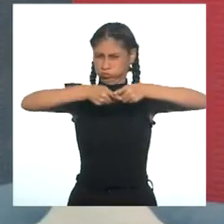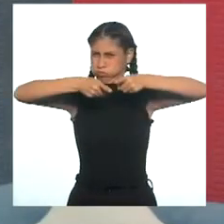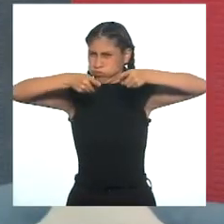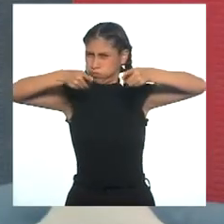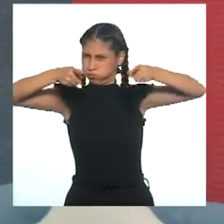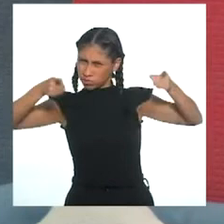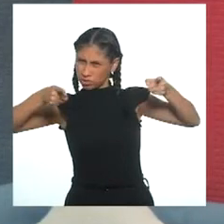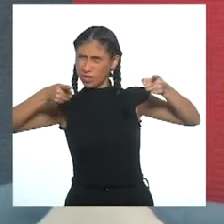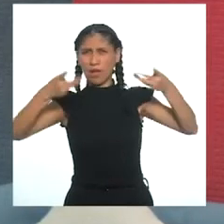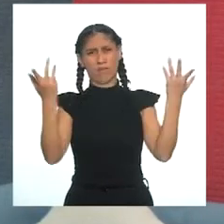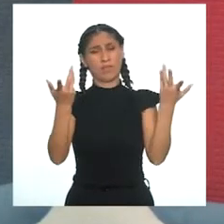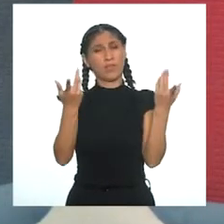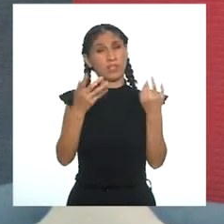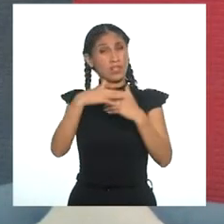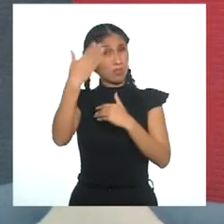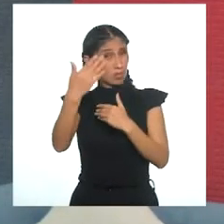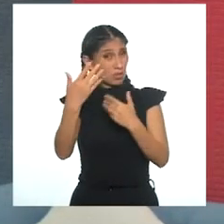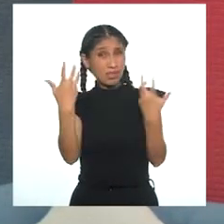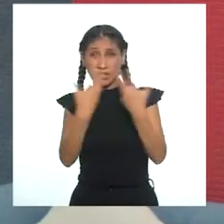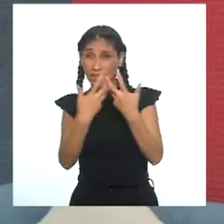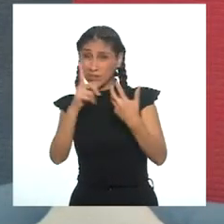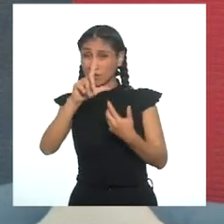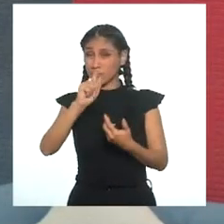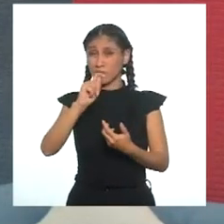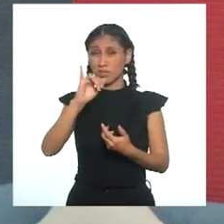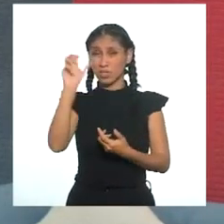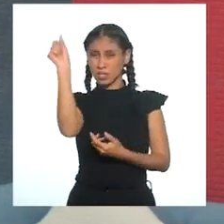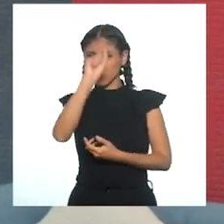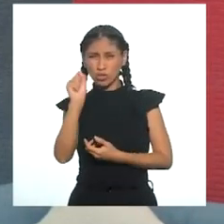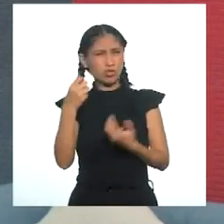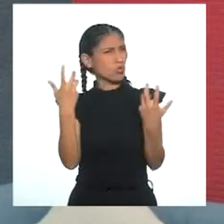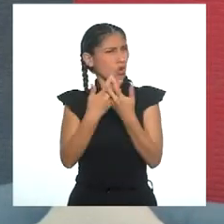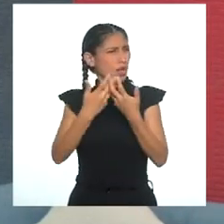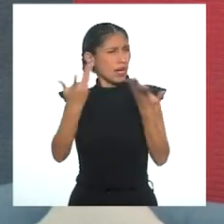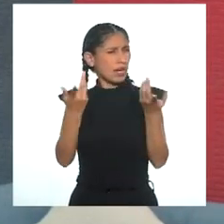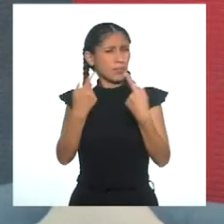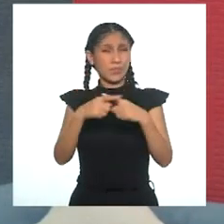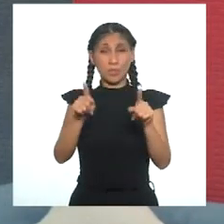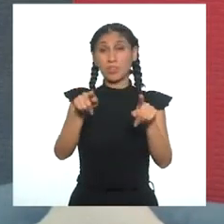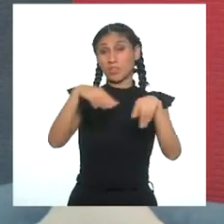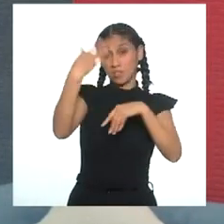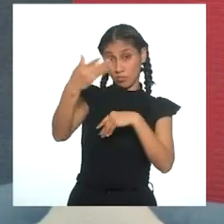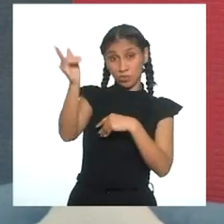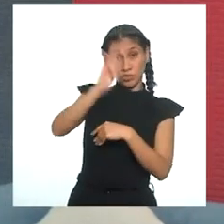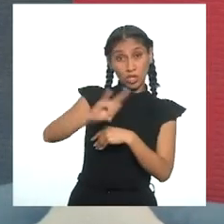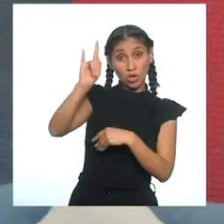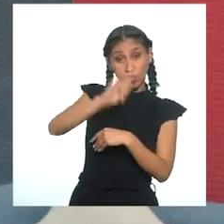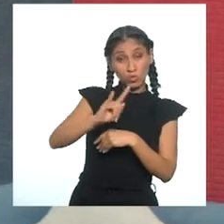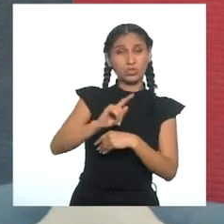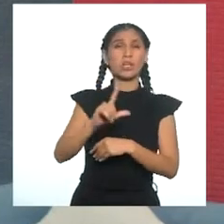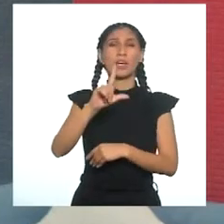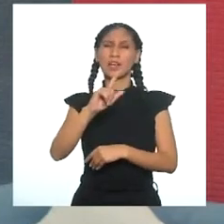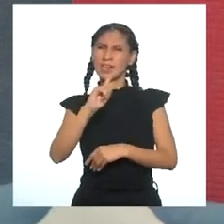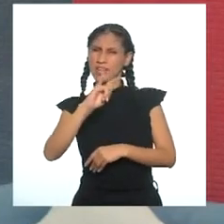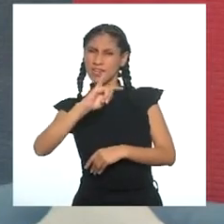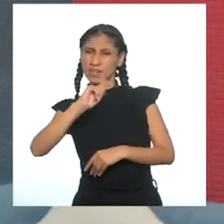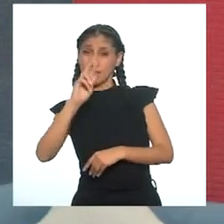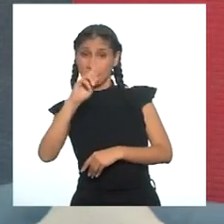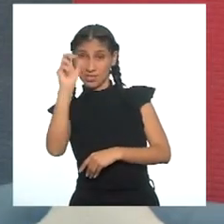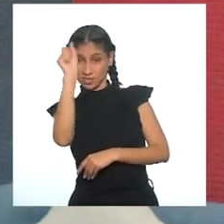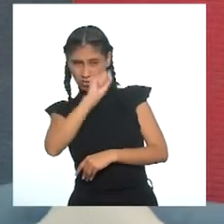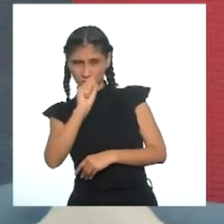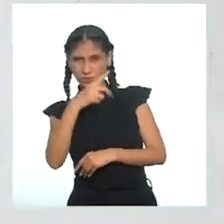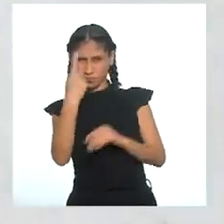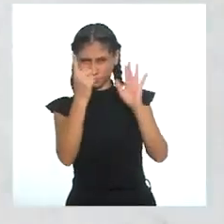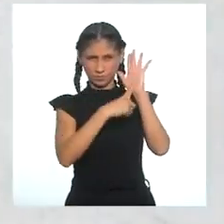en litros y otras que son demasiado pequeñas. Por eso se utilizan múltiplos y submúltiplos del litro. La siguiente tabla muestra